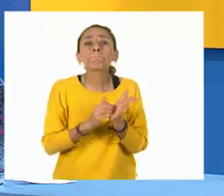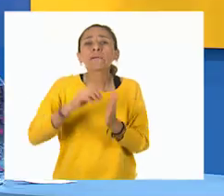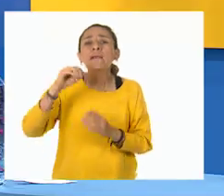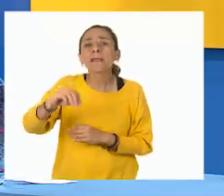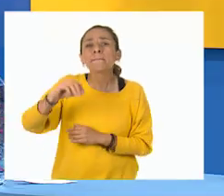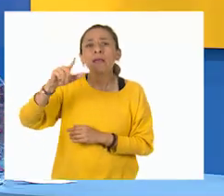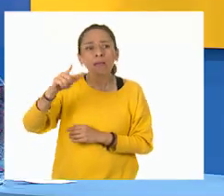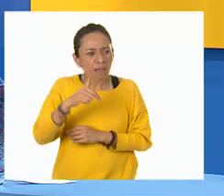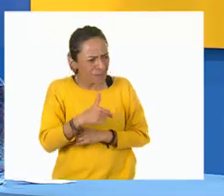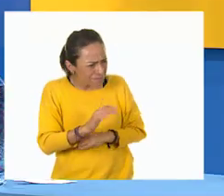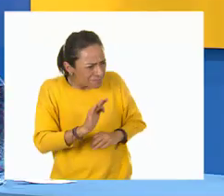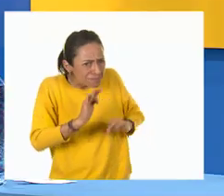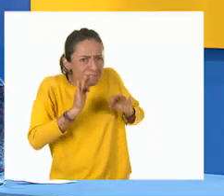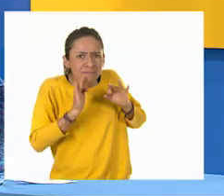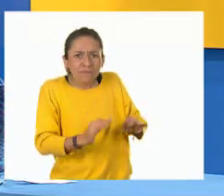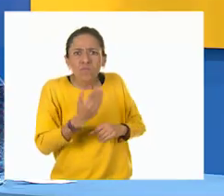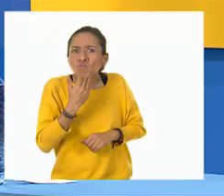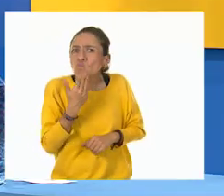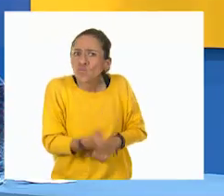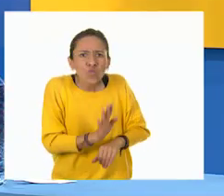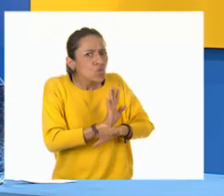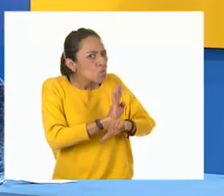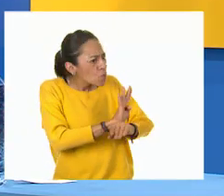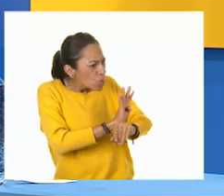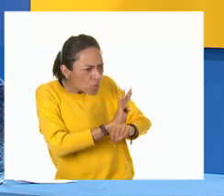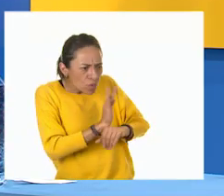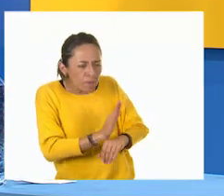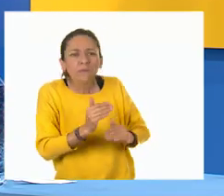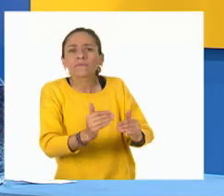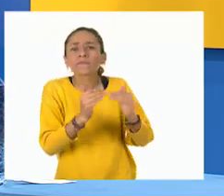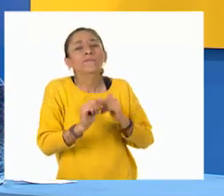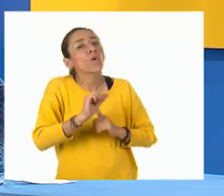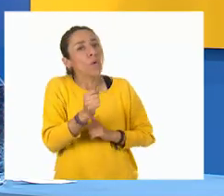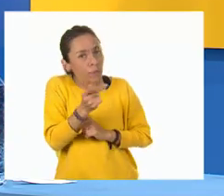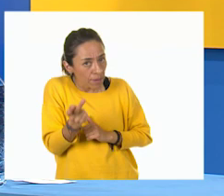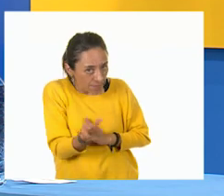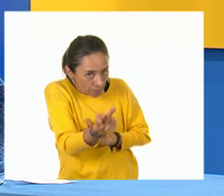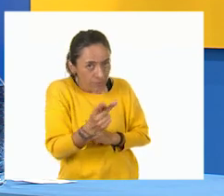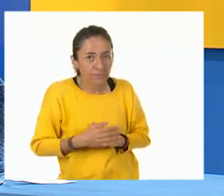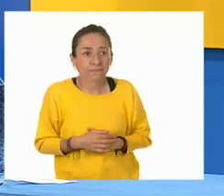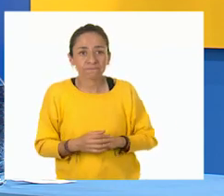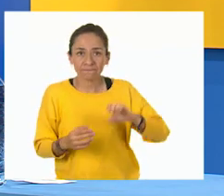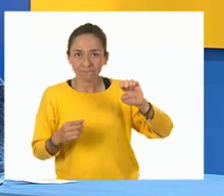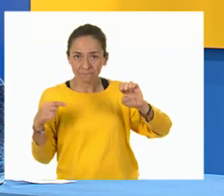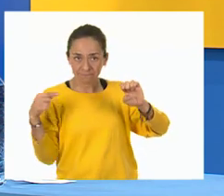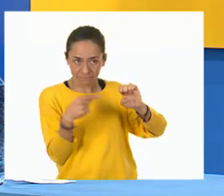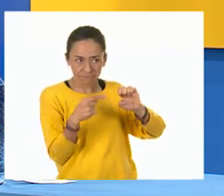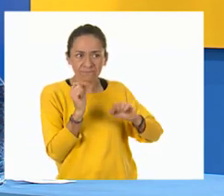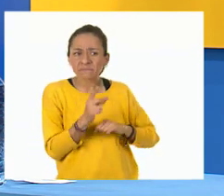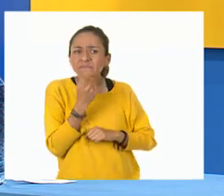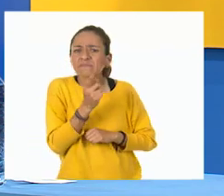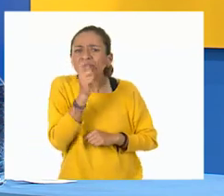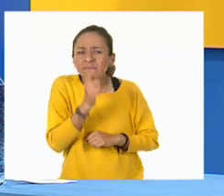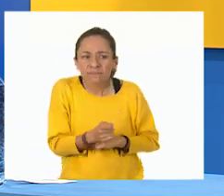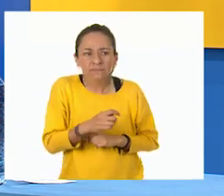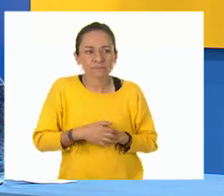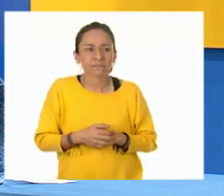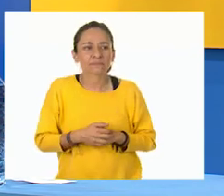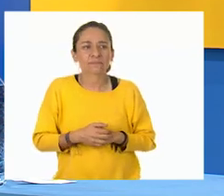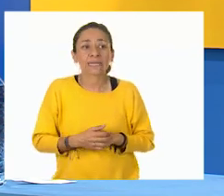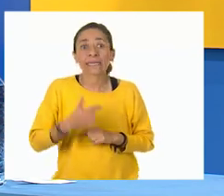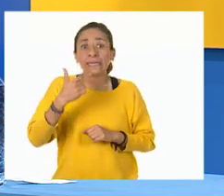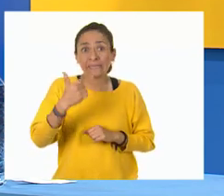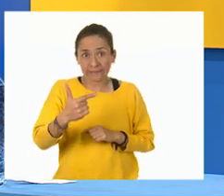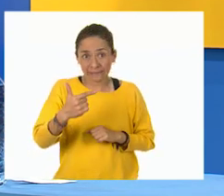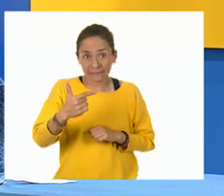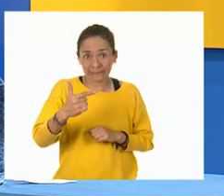Excelente, Tom. Avancemos a la siguiente pregunta, que es la E. Y dice, ¿a cuántos mililitros caben